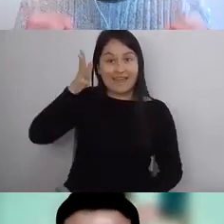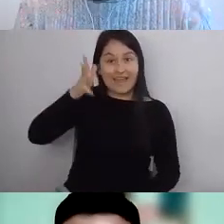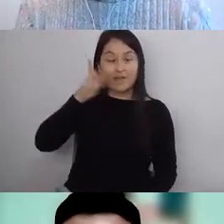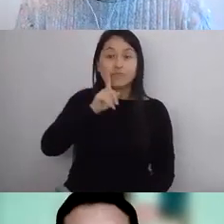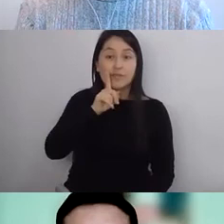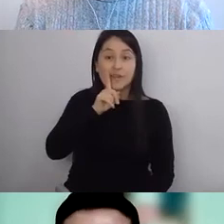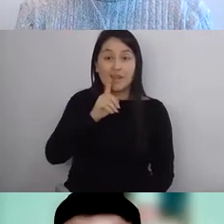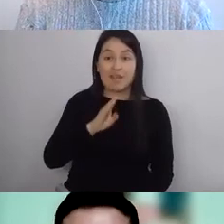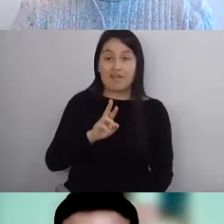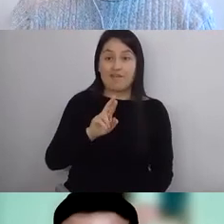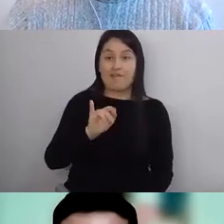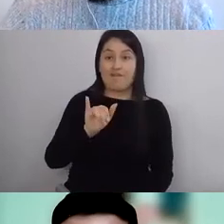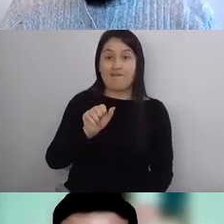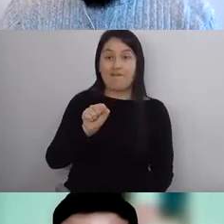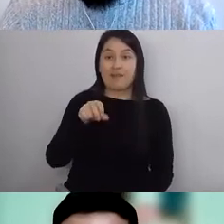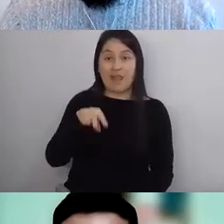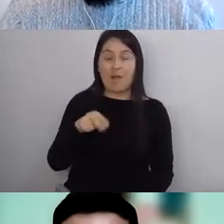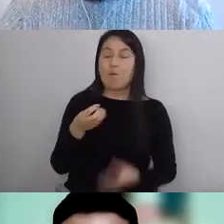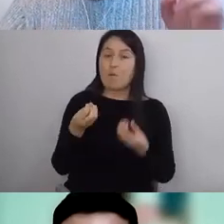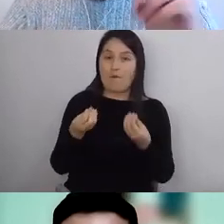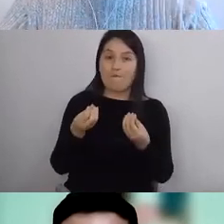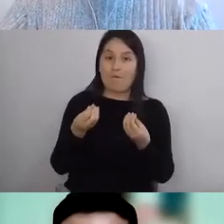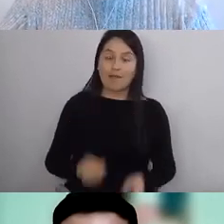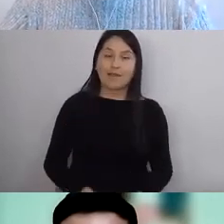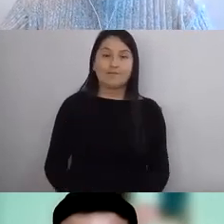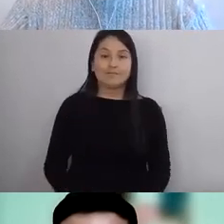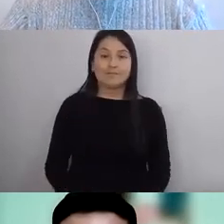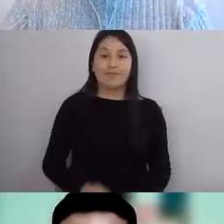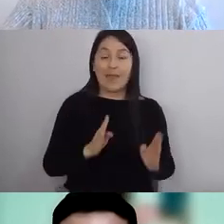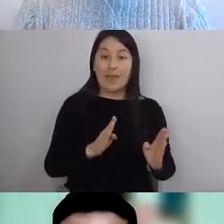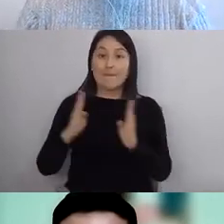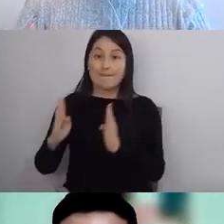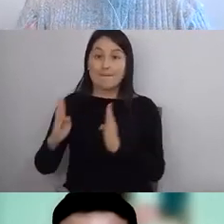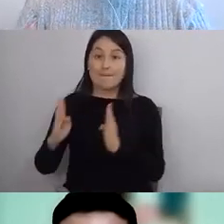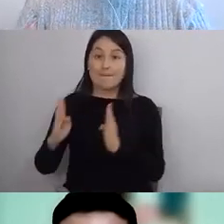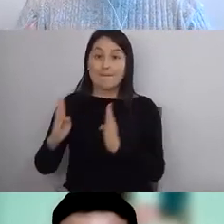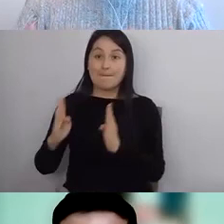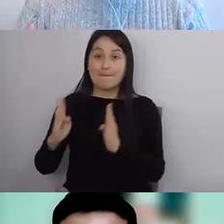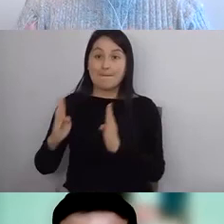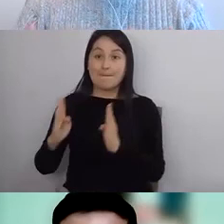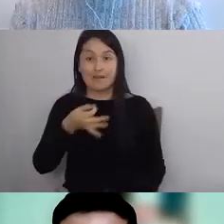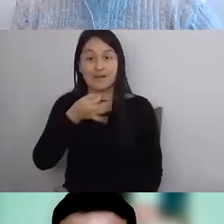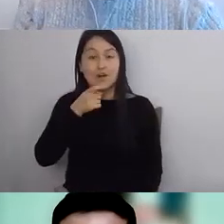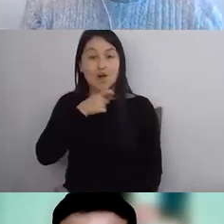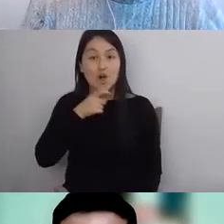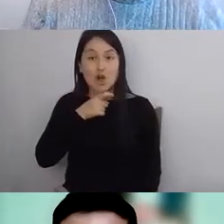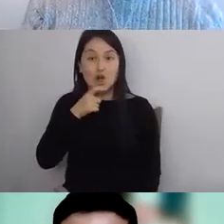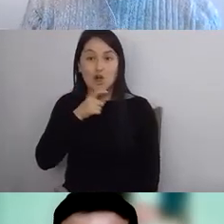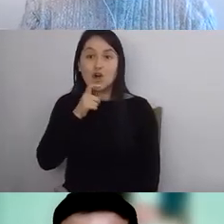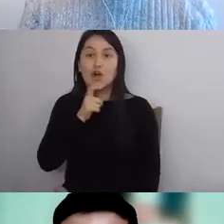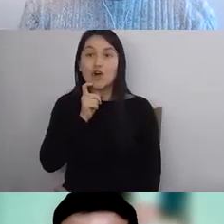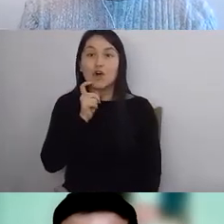a estar muy Así es. buenísima, muy buenísima. Y para terminar, a mano derecha, en color rojo,